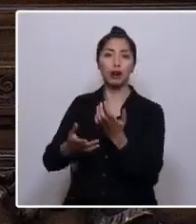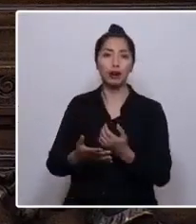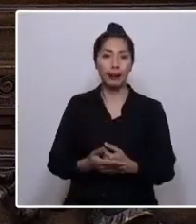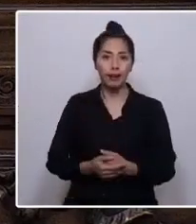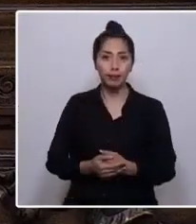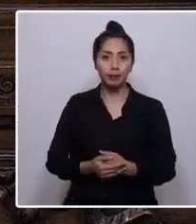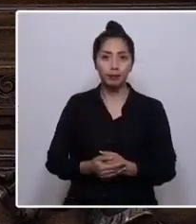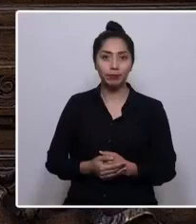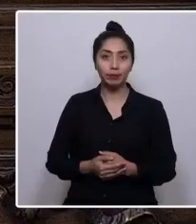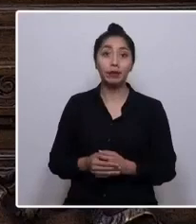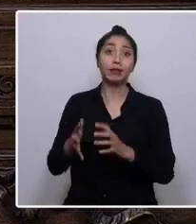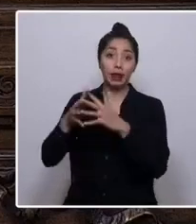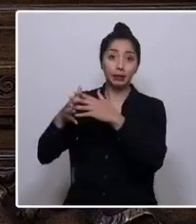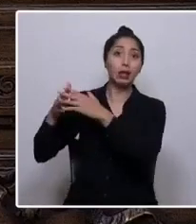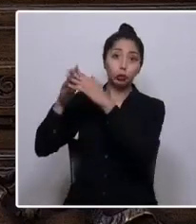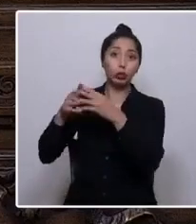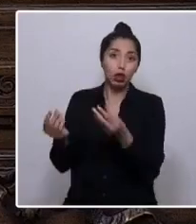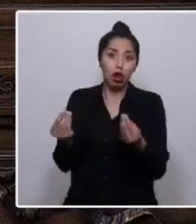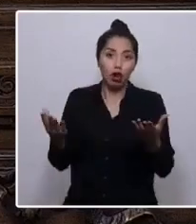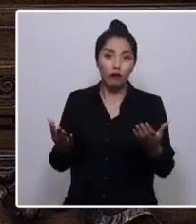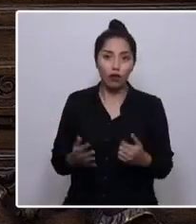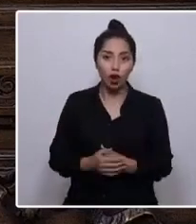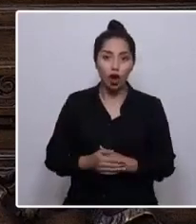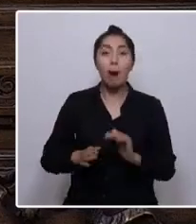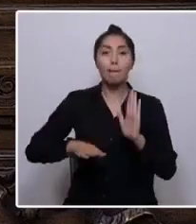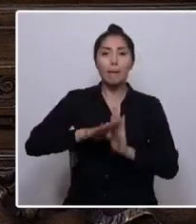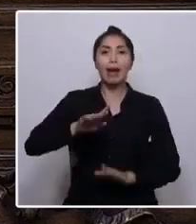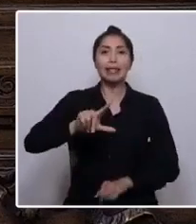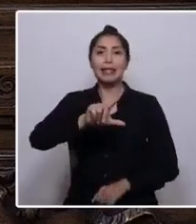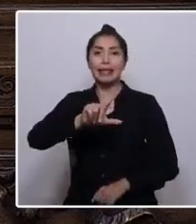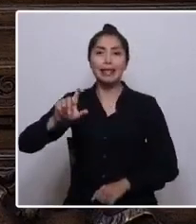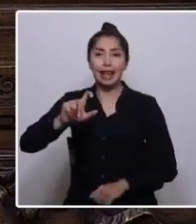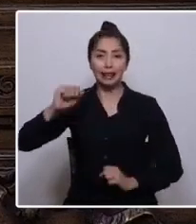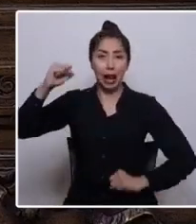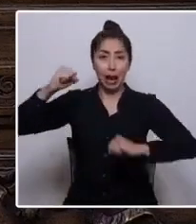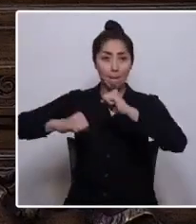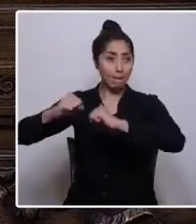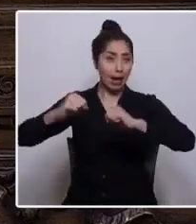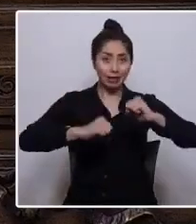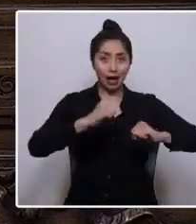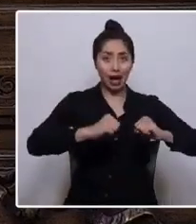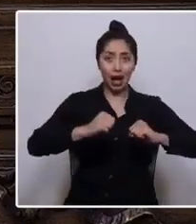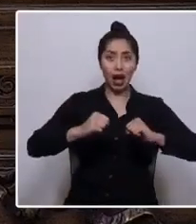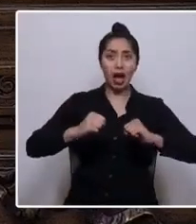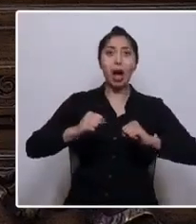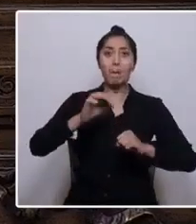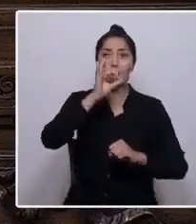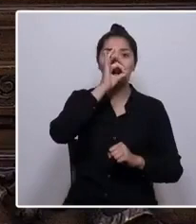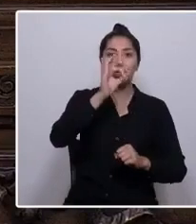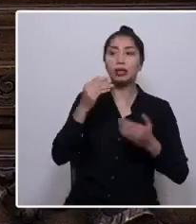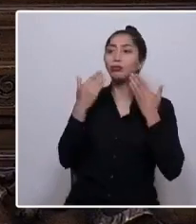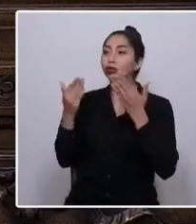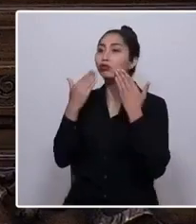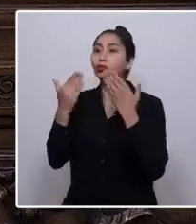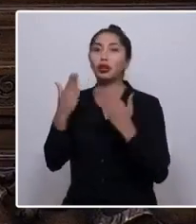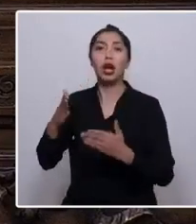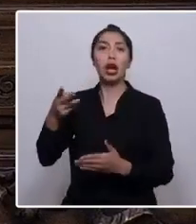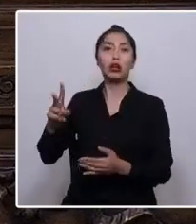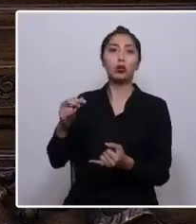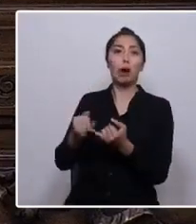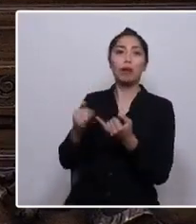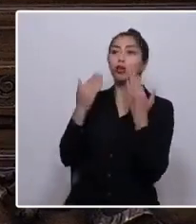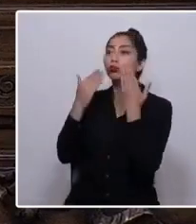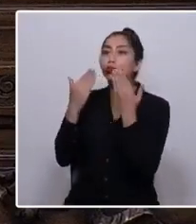eeuu por supuesto más de 700 empresas fueron regaladas por pinochet a sus amigos ponce lerou